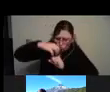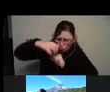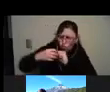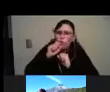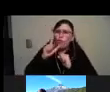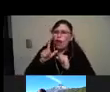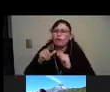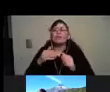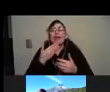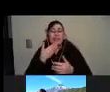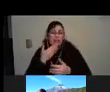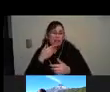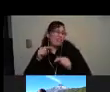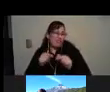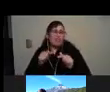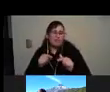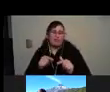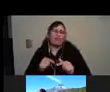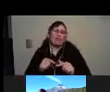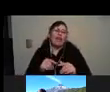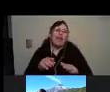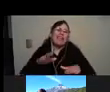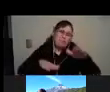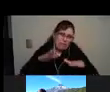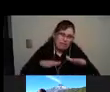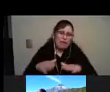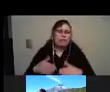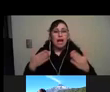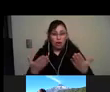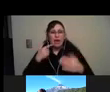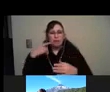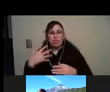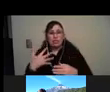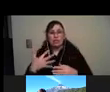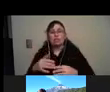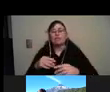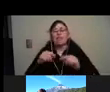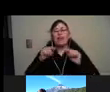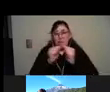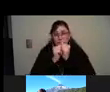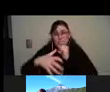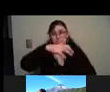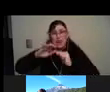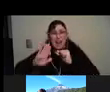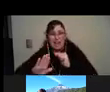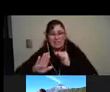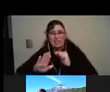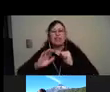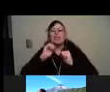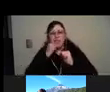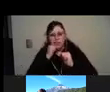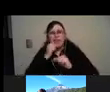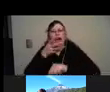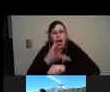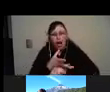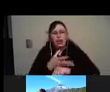importante que entiendan que es un conjunto de trastornos neuromotores, ¿cierto?, que aparecen en un cerebro